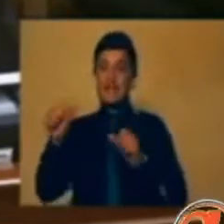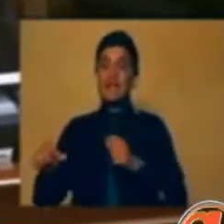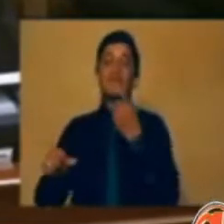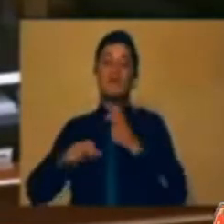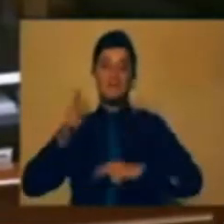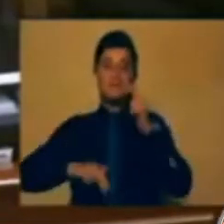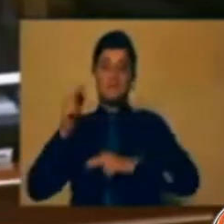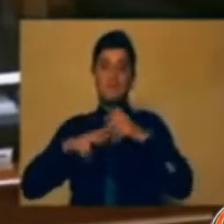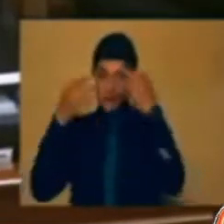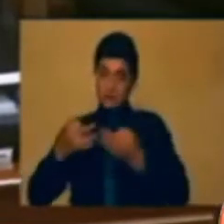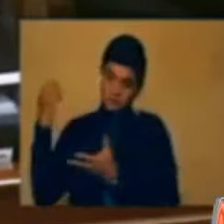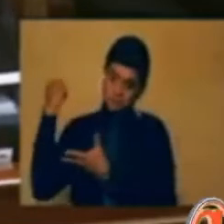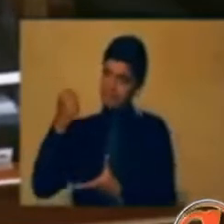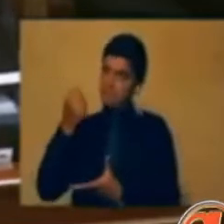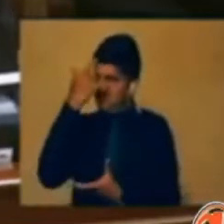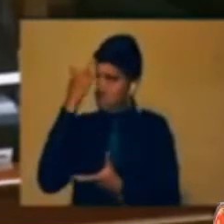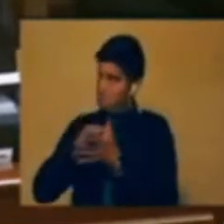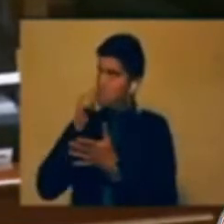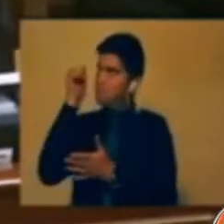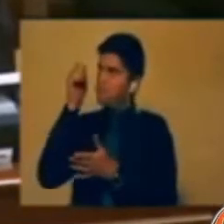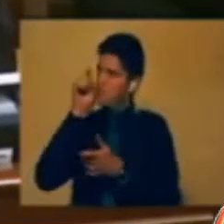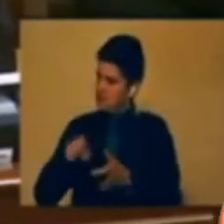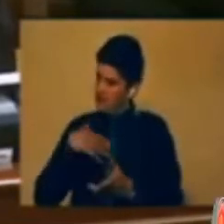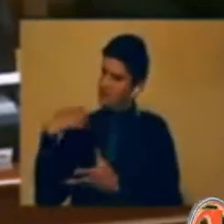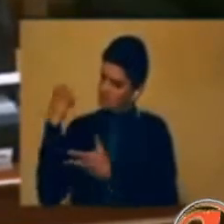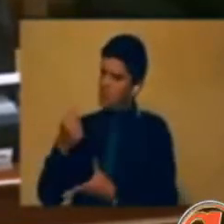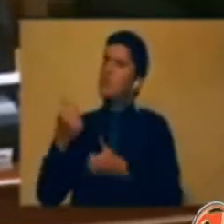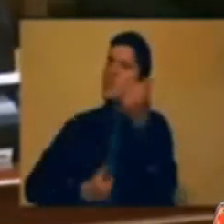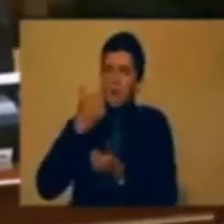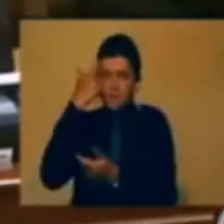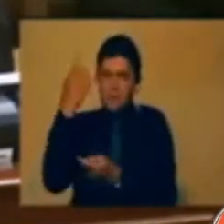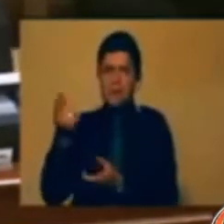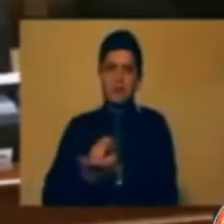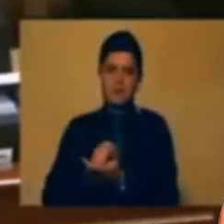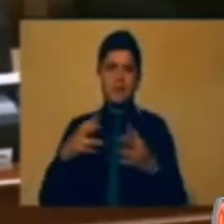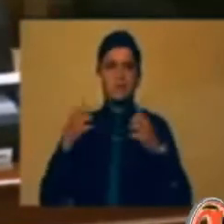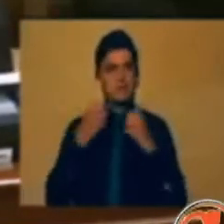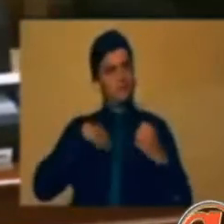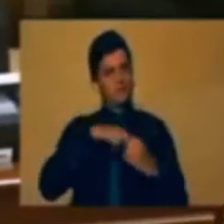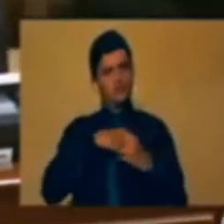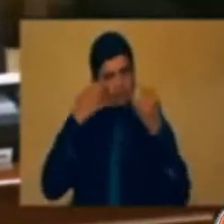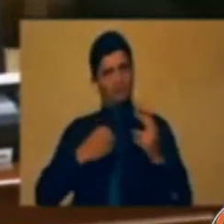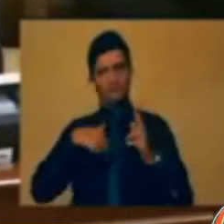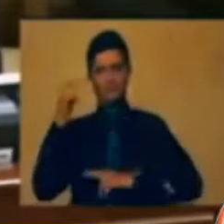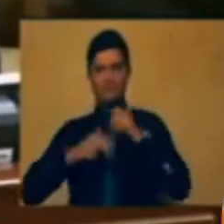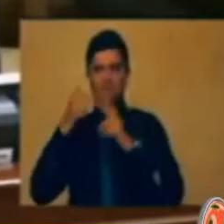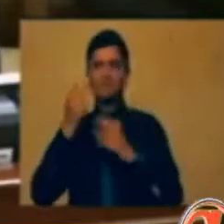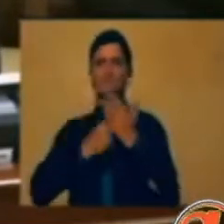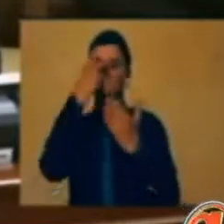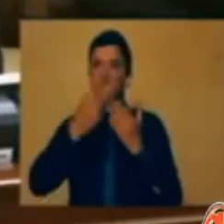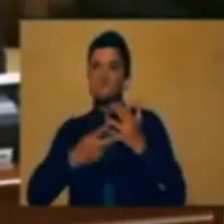monto exacto que considera que se debe invertir y cómo podemos proyectar la construcción final de esta vía